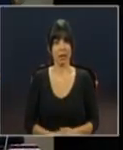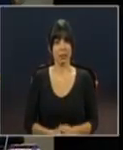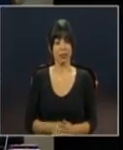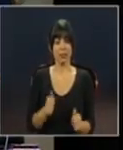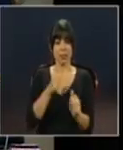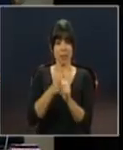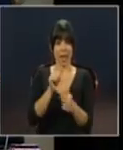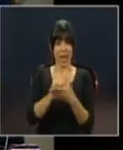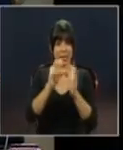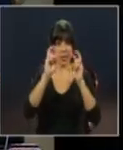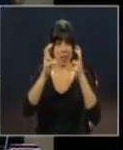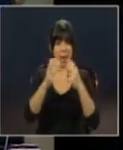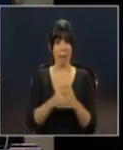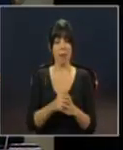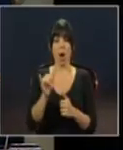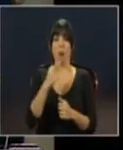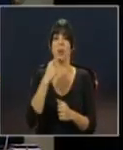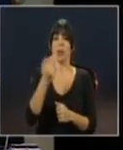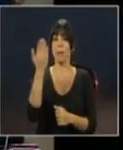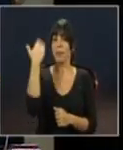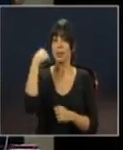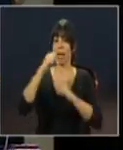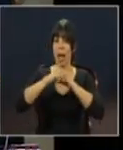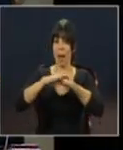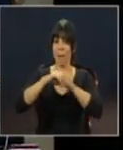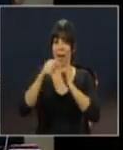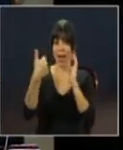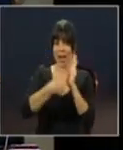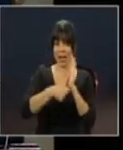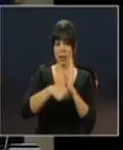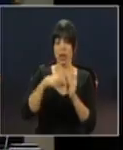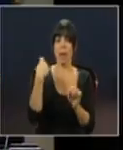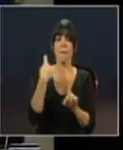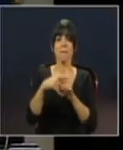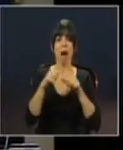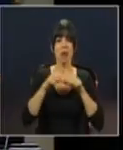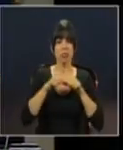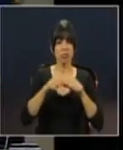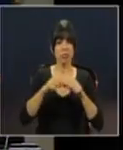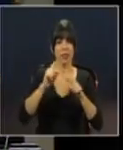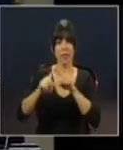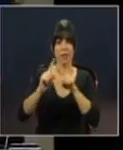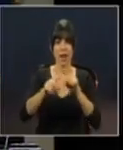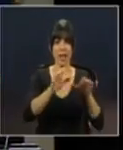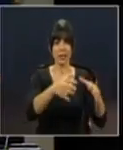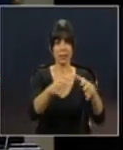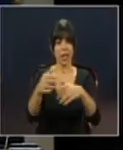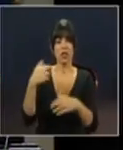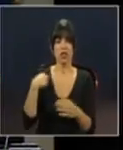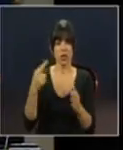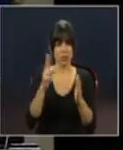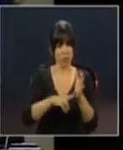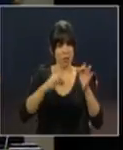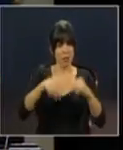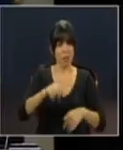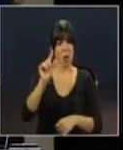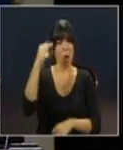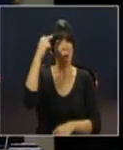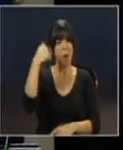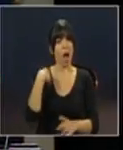concordancia con lo dicho en la pasada campaña electoral y lo sostenido en otros espacios, reafirmo que es propósito de este